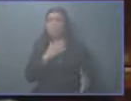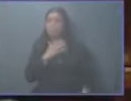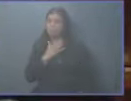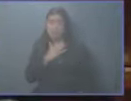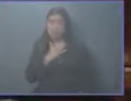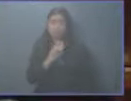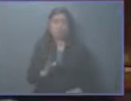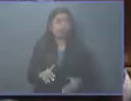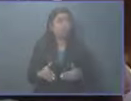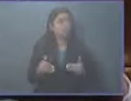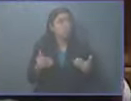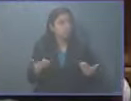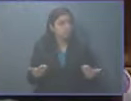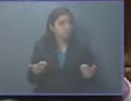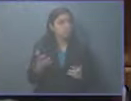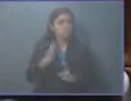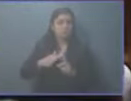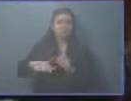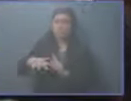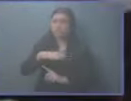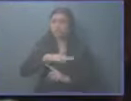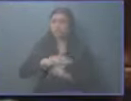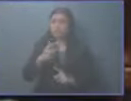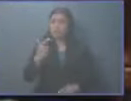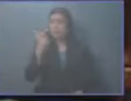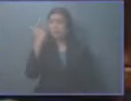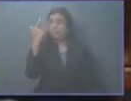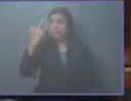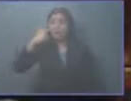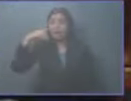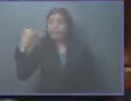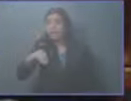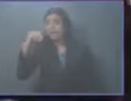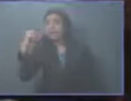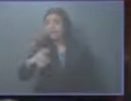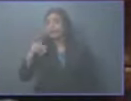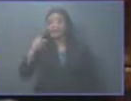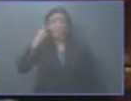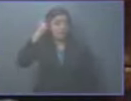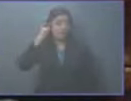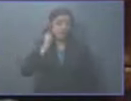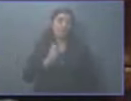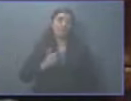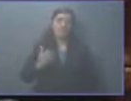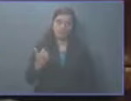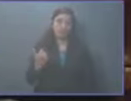porque colocan en una situación de mayor gravedad al comisionado que la que tenía.